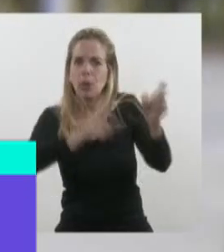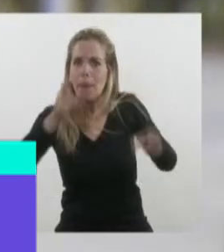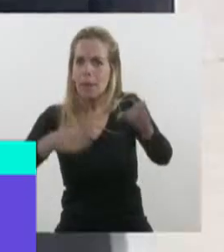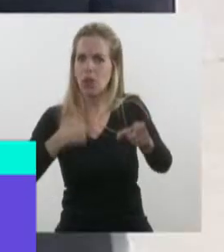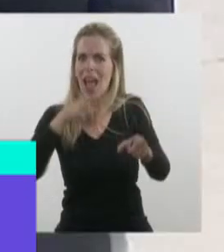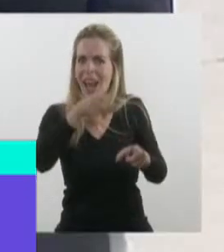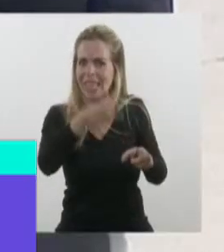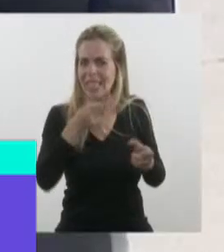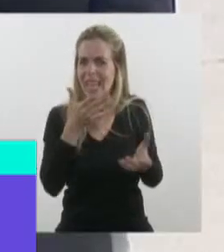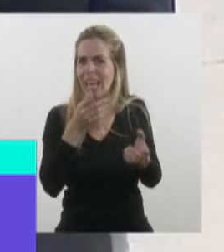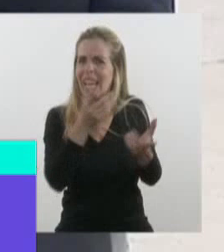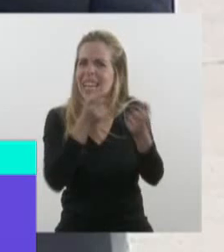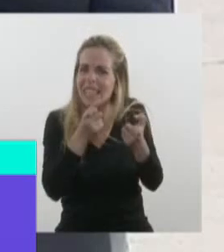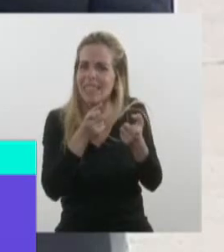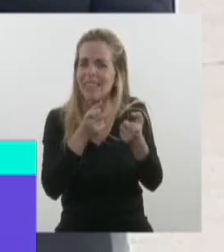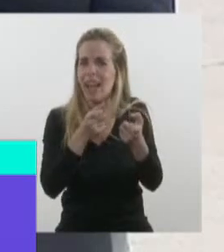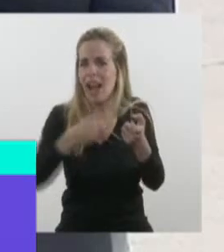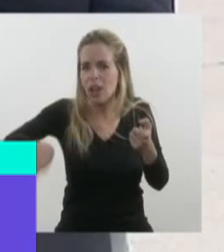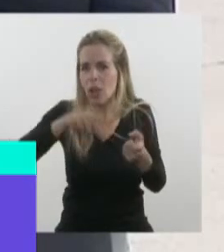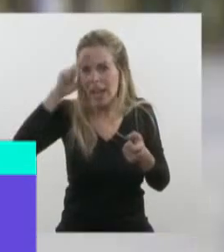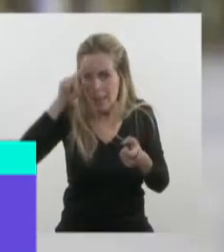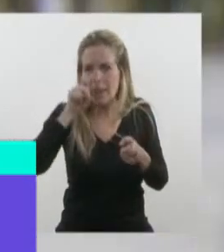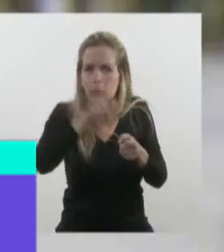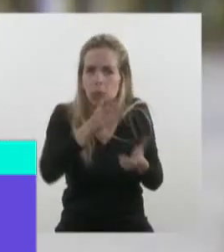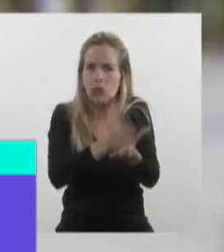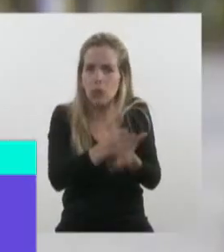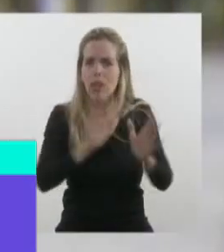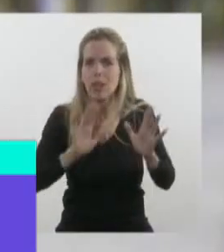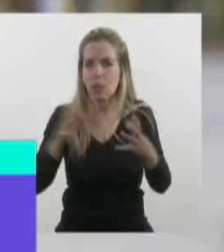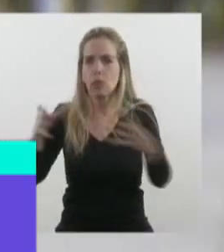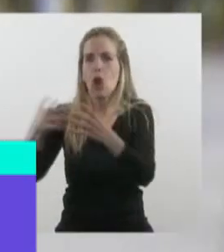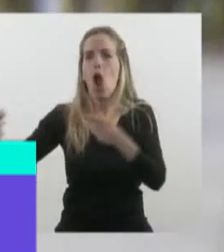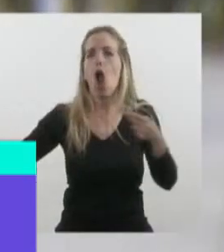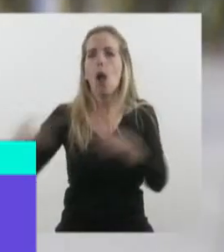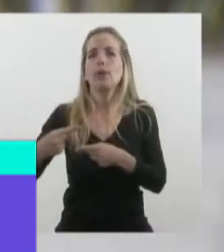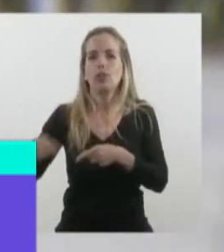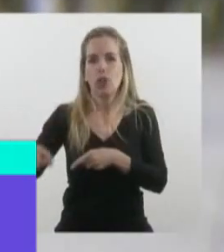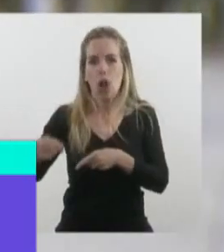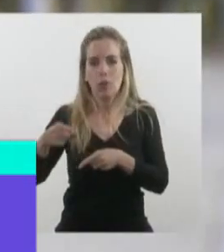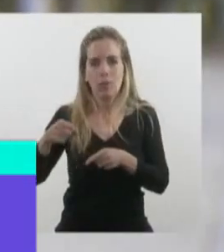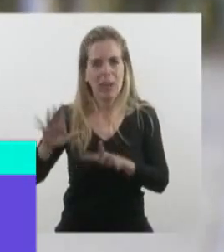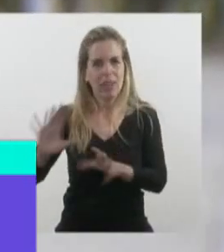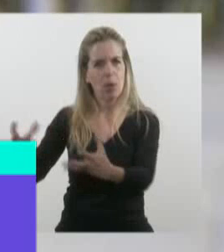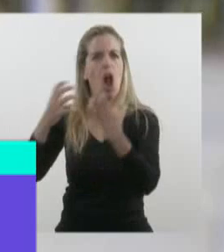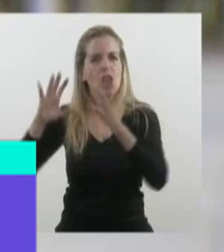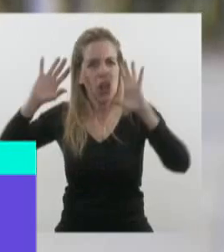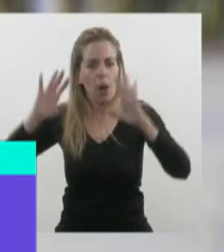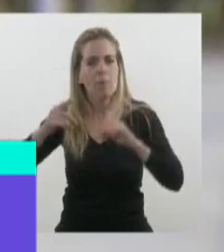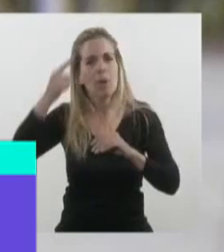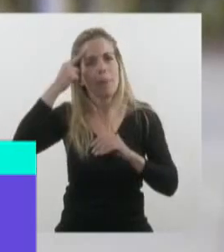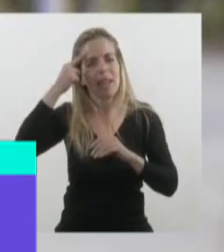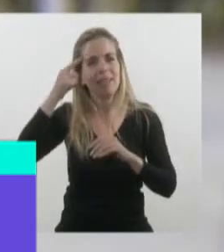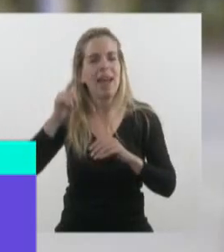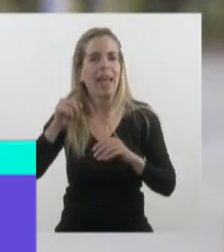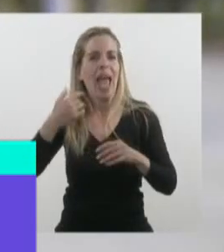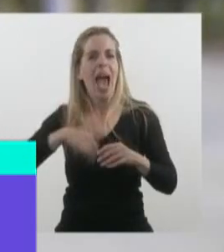derechos. Y eso es lo que no nos perdonan. Porque hay una parte de la Argentina que cree que la Argentina es para 20 millones de